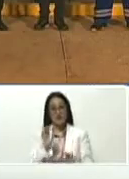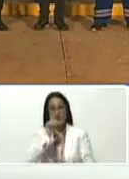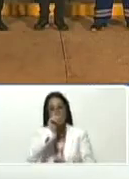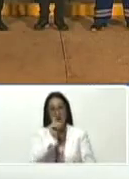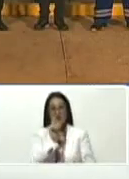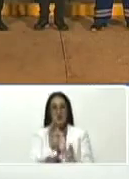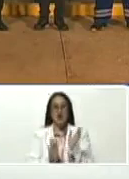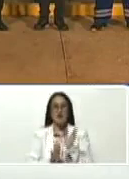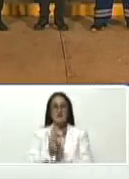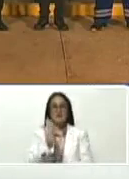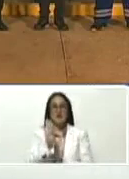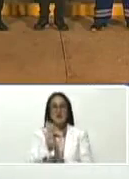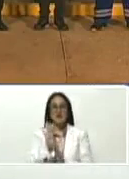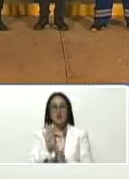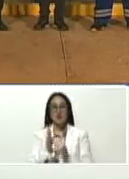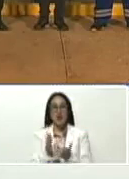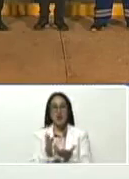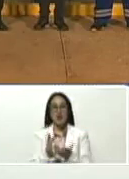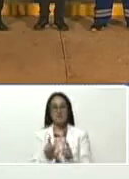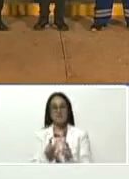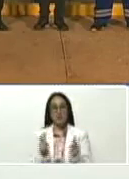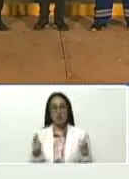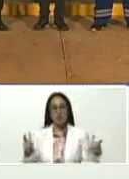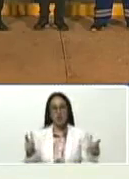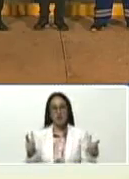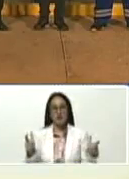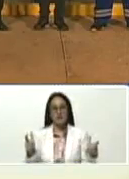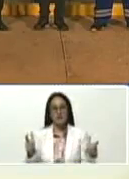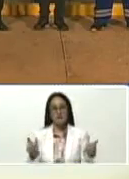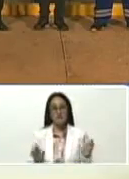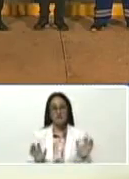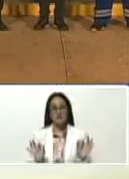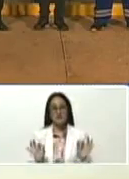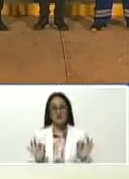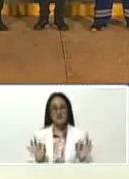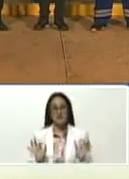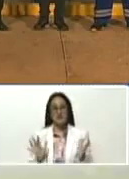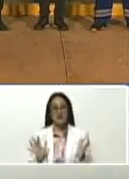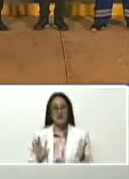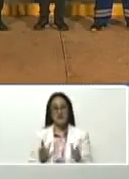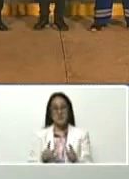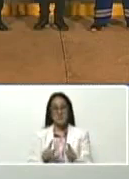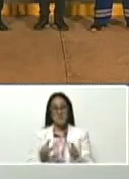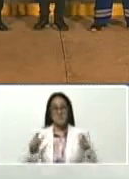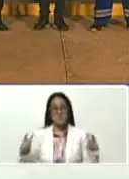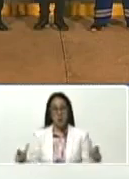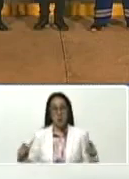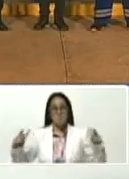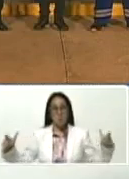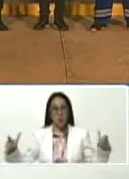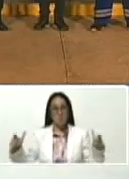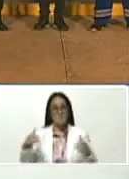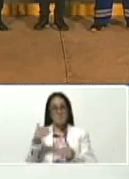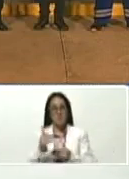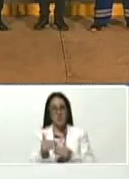del crecimiento en expansión, del crecimiento acompasado en expansión. Por eso,